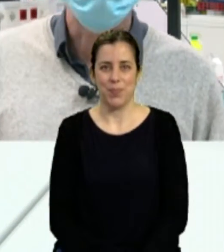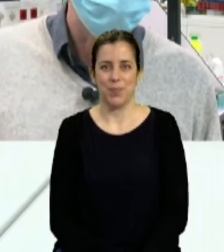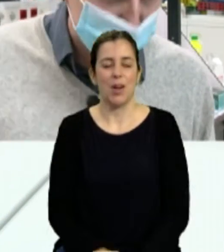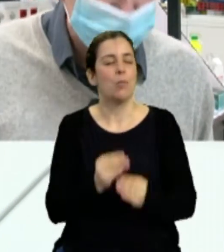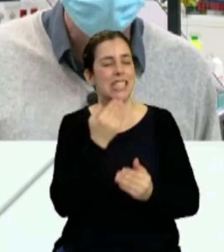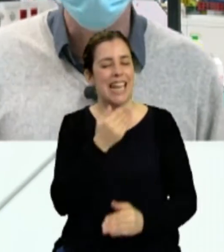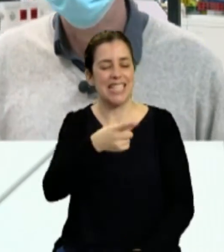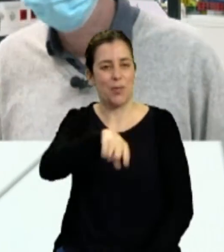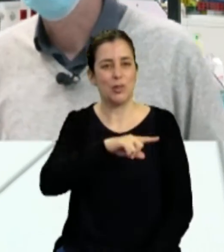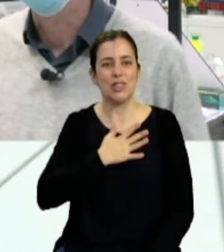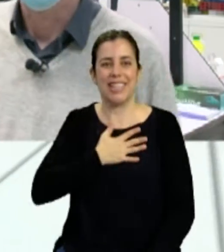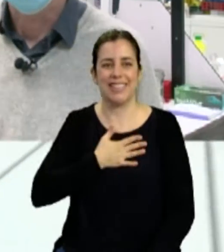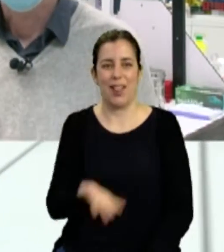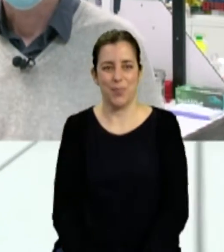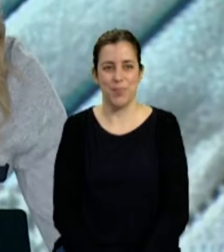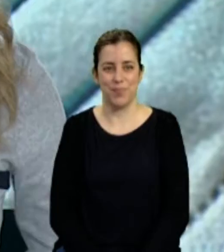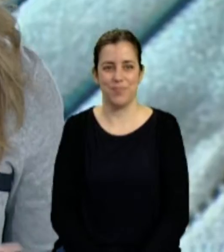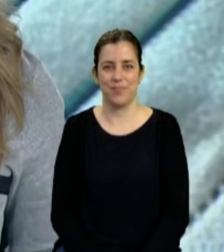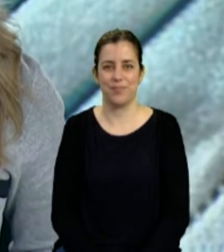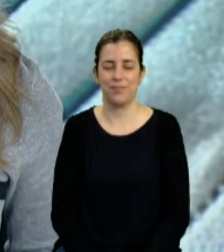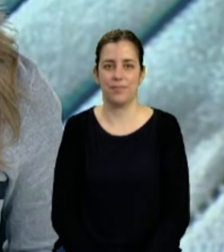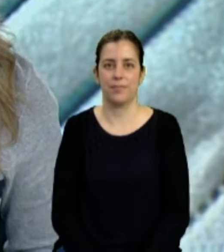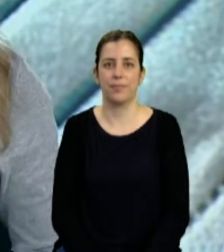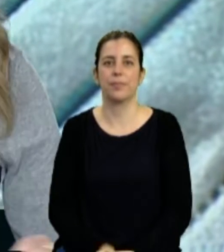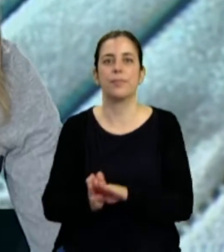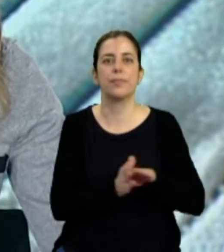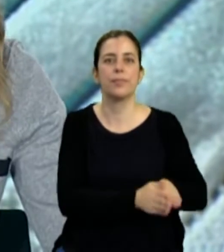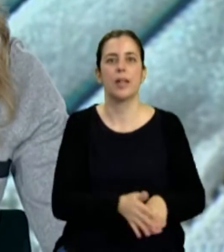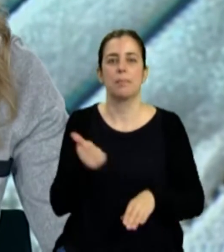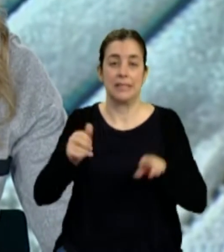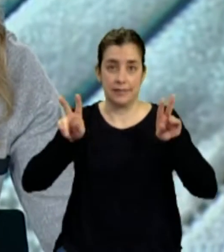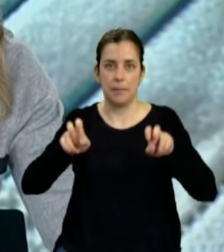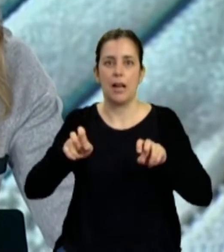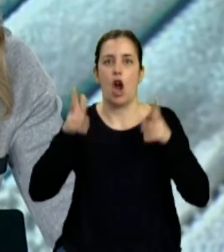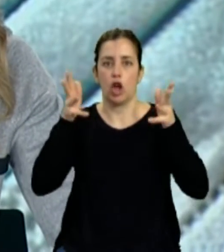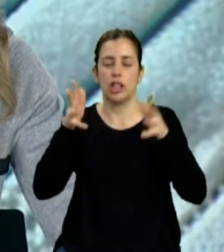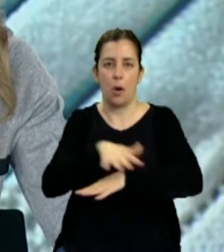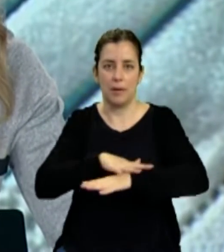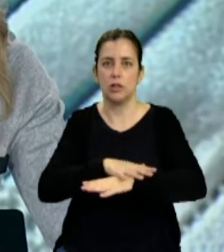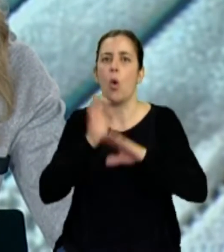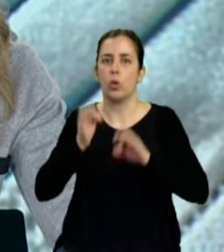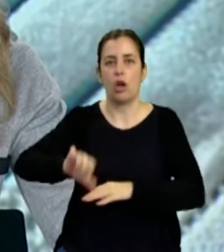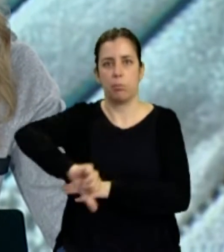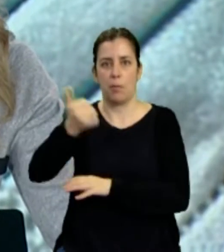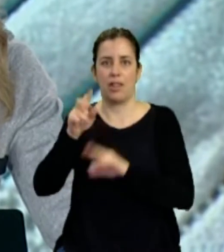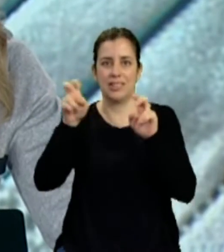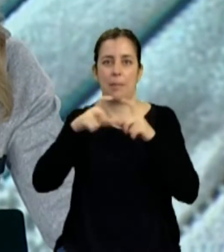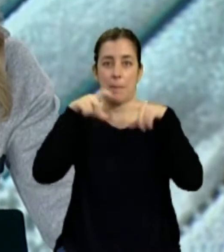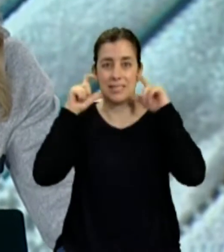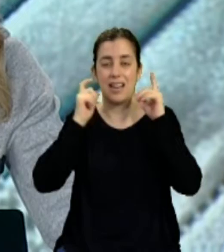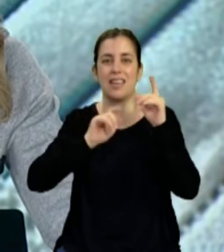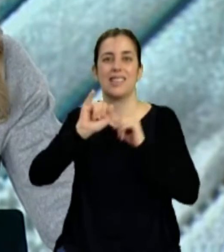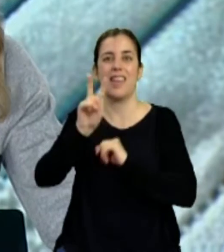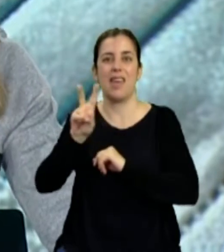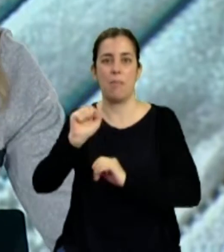Muchas gracias a vosotros. Un placer. Bueno, y más cosas, porque el Consejo de Ministros acaba de aprobar la rebaja del IVA de las mascarillas del 21%